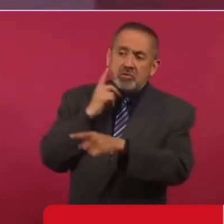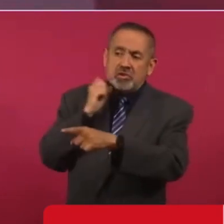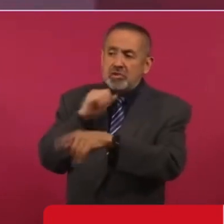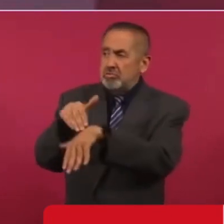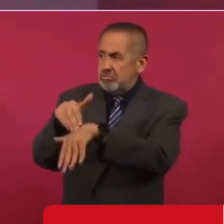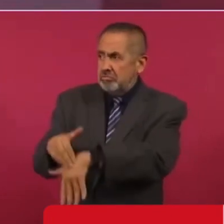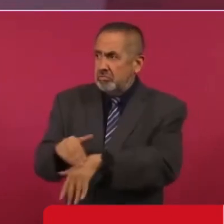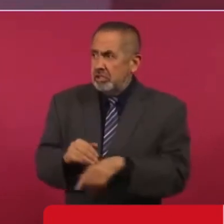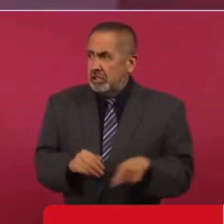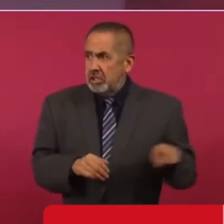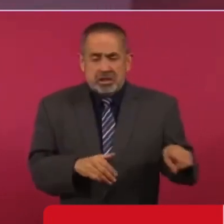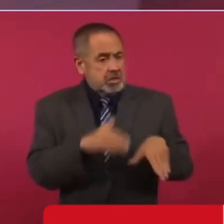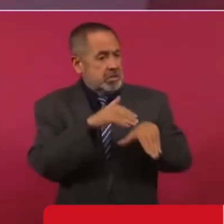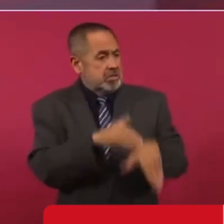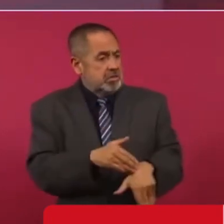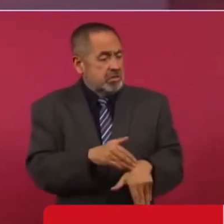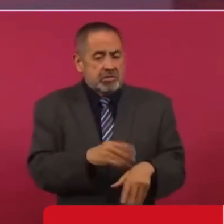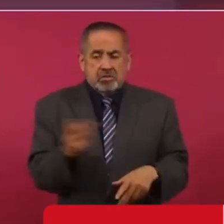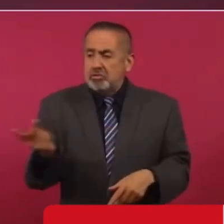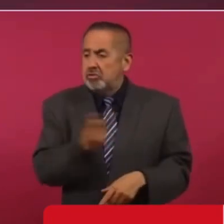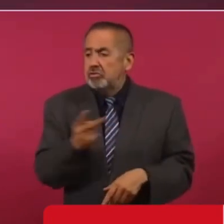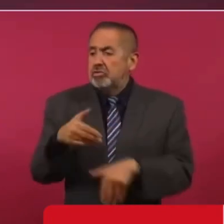estaban subordinados, eran apéndices.